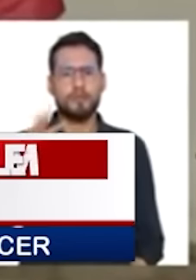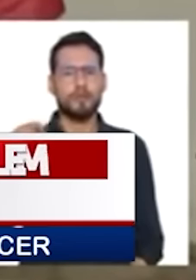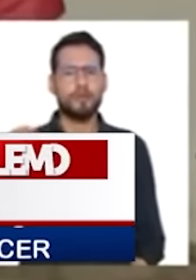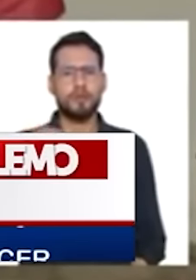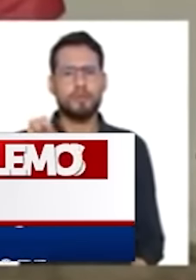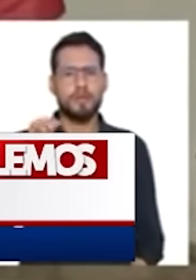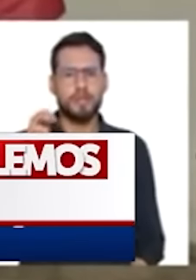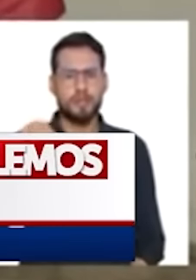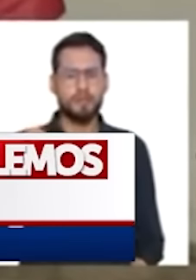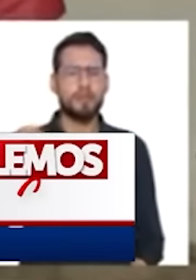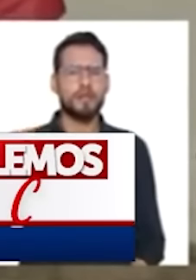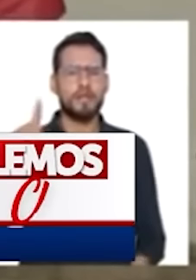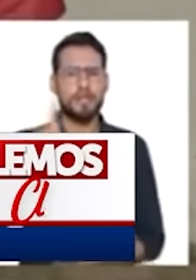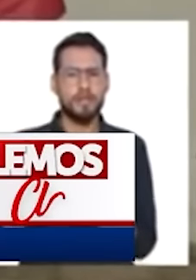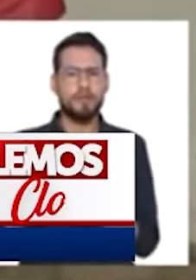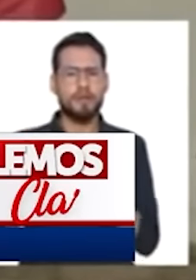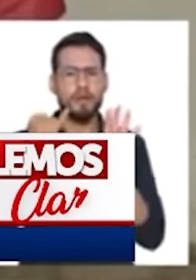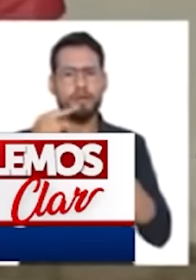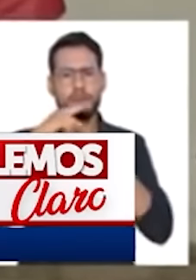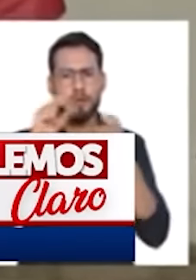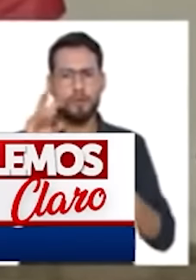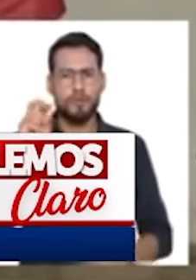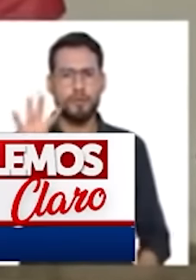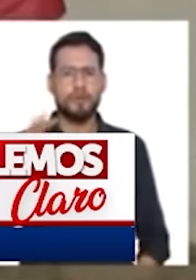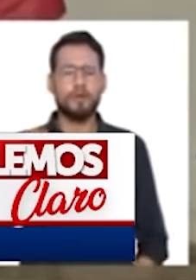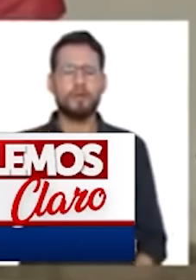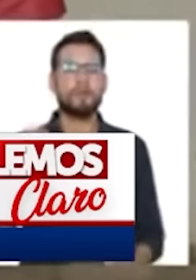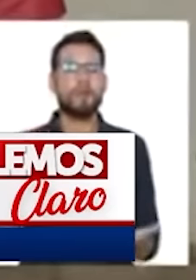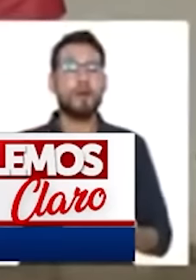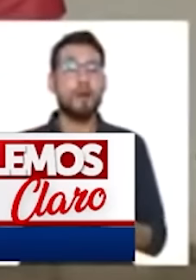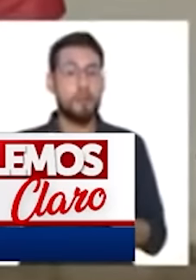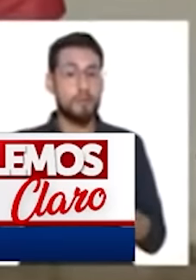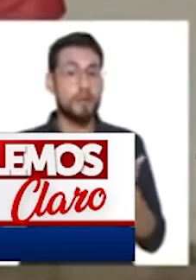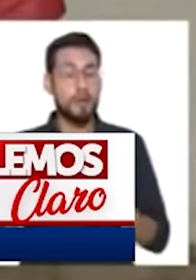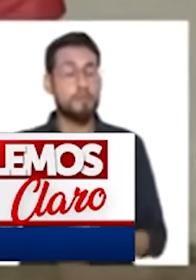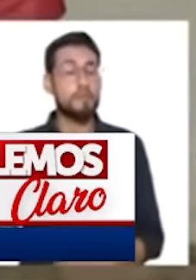supuesto los nuevos ministros de